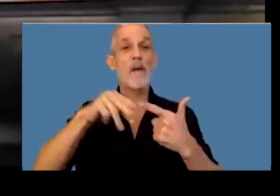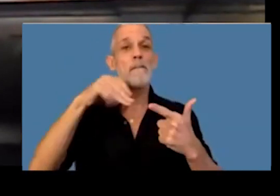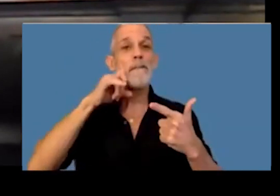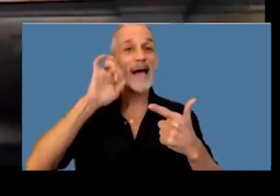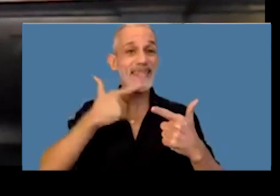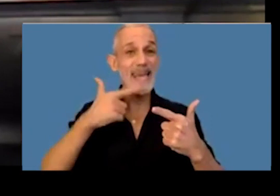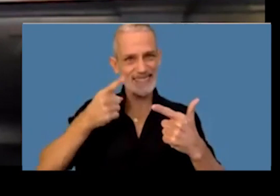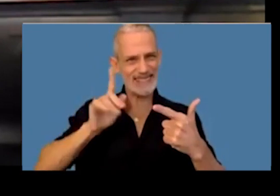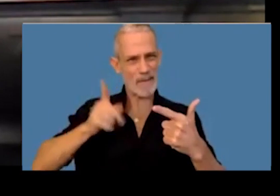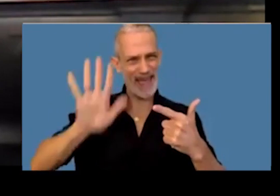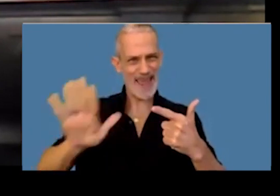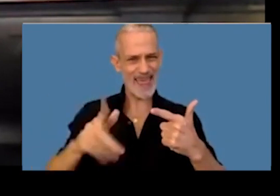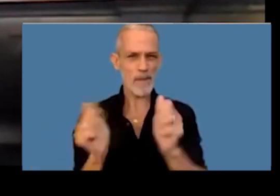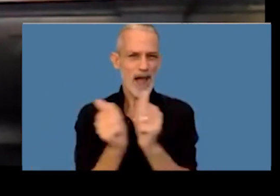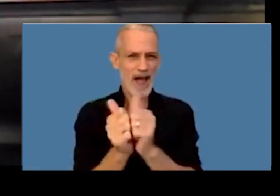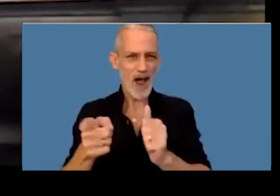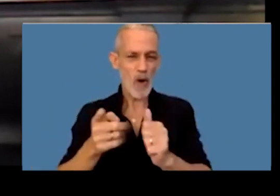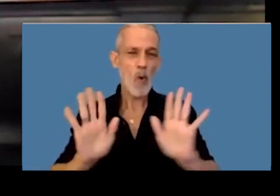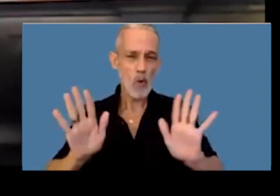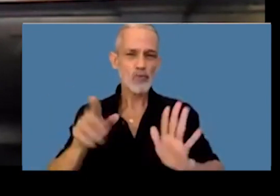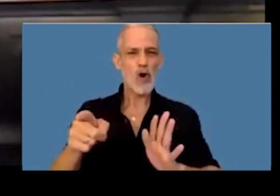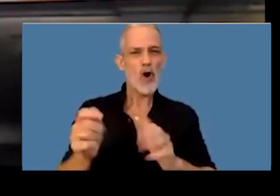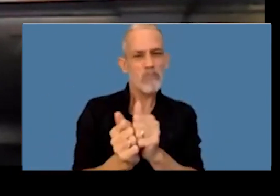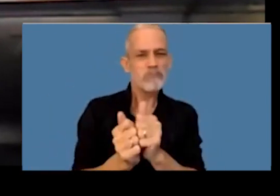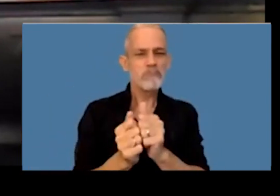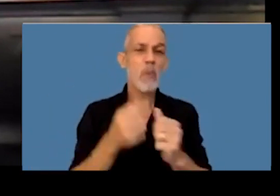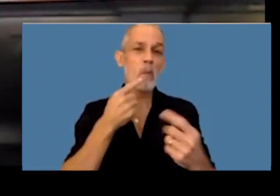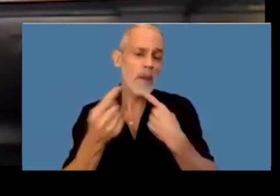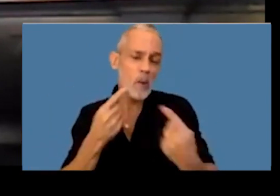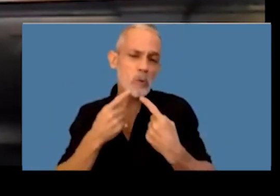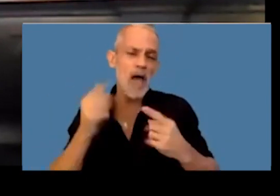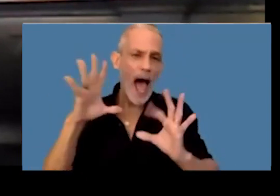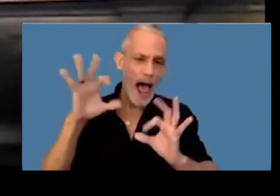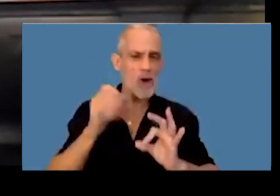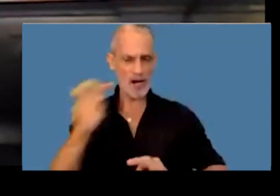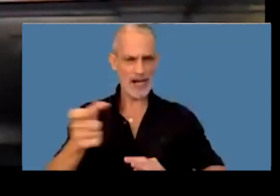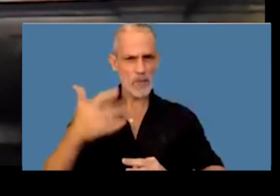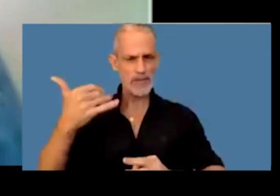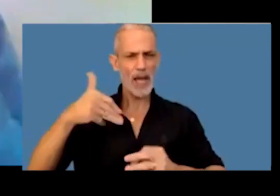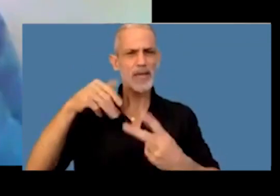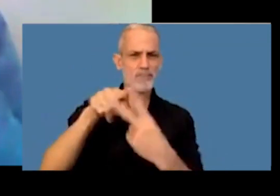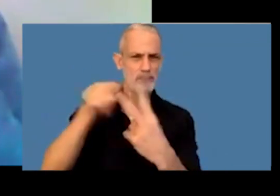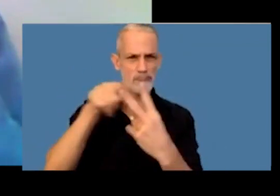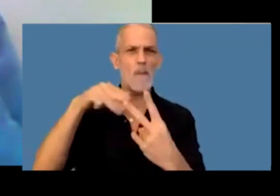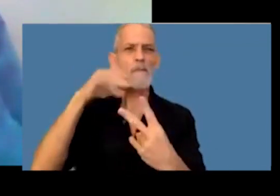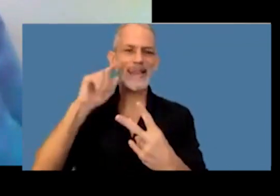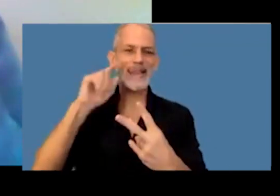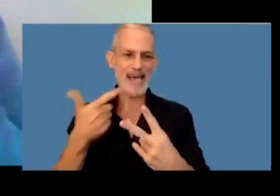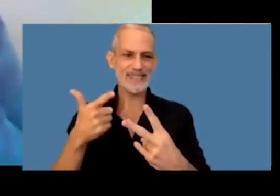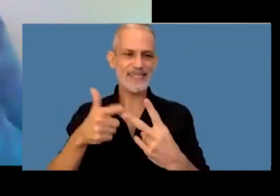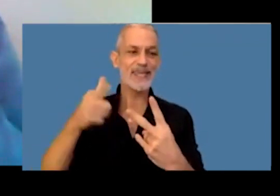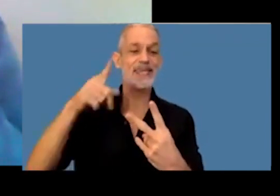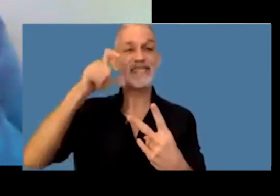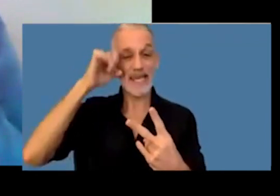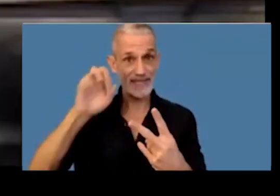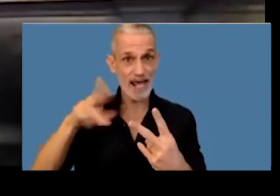para acompañarlos y para responder cualquier duda o consulta que exista, pero por supuesto me